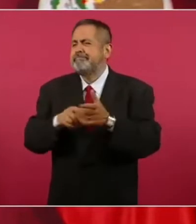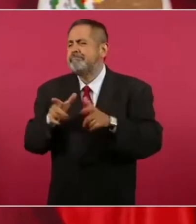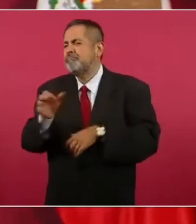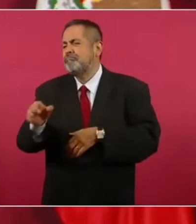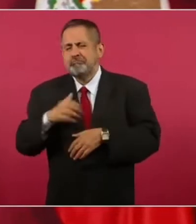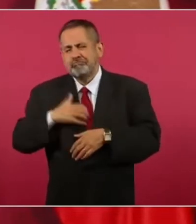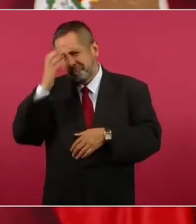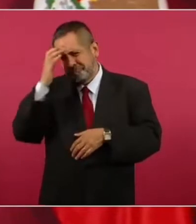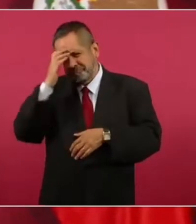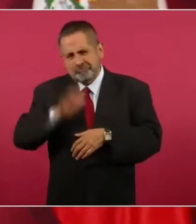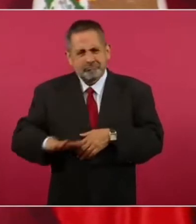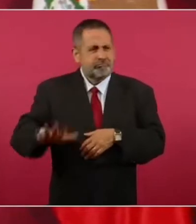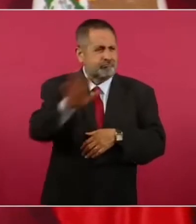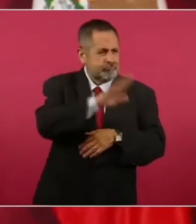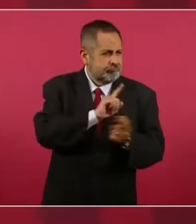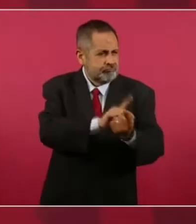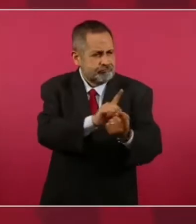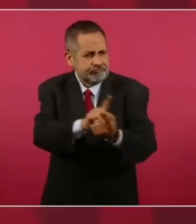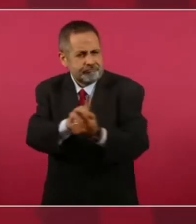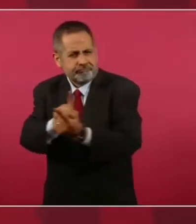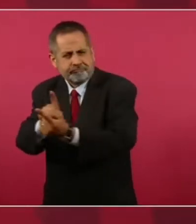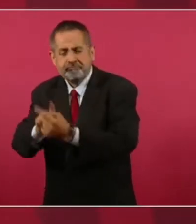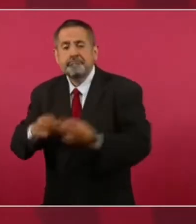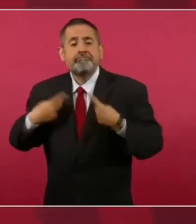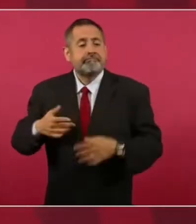he recogido los sentimientos de la gente.